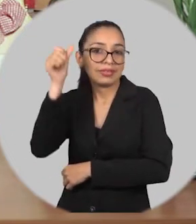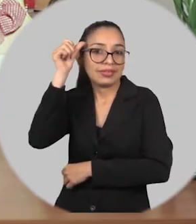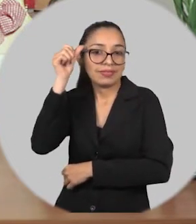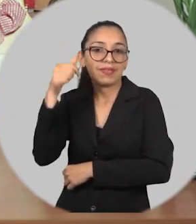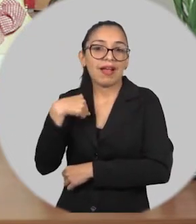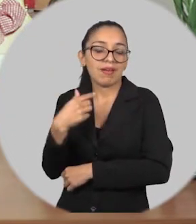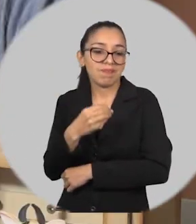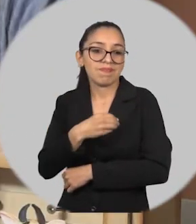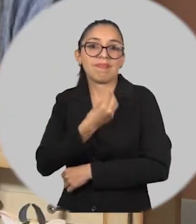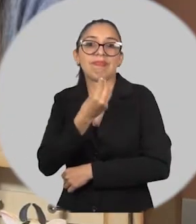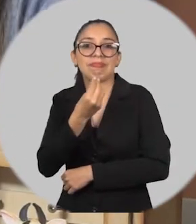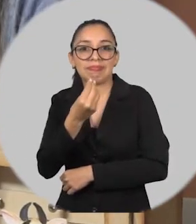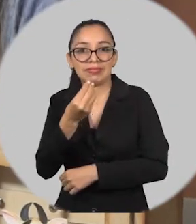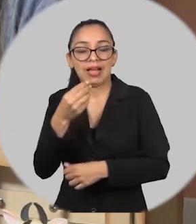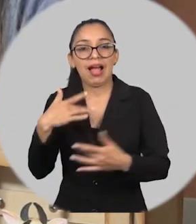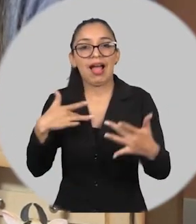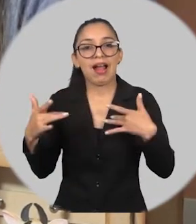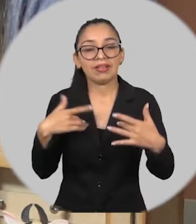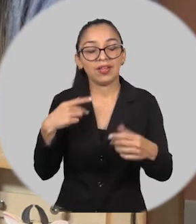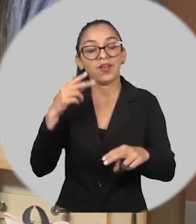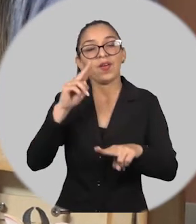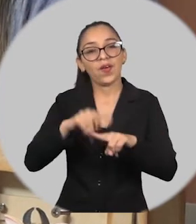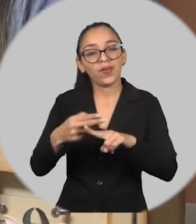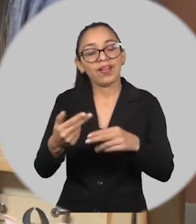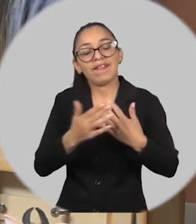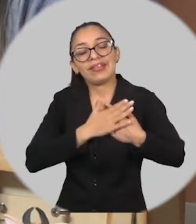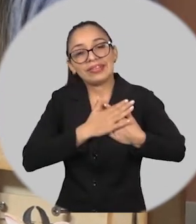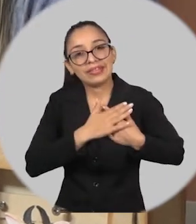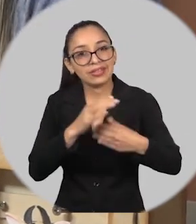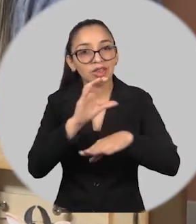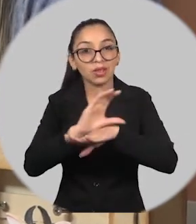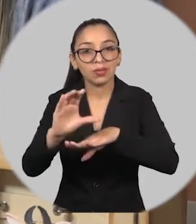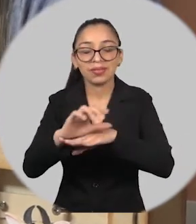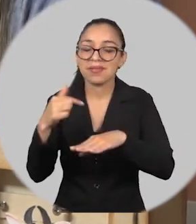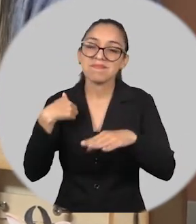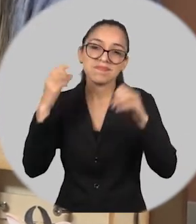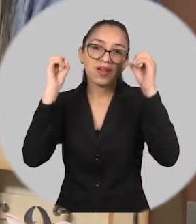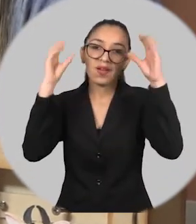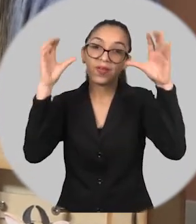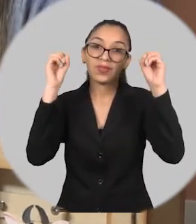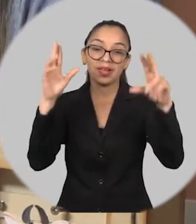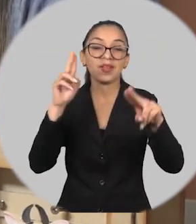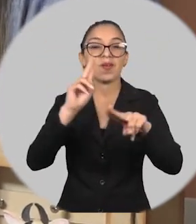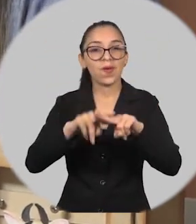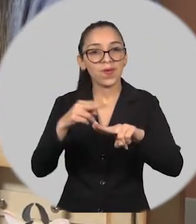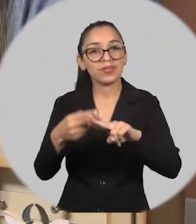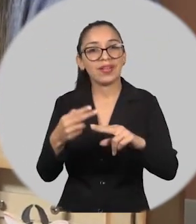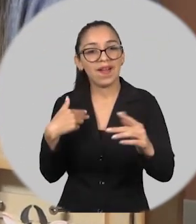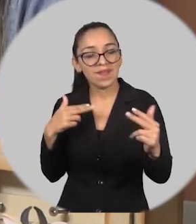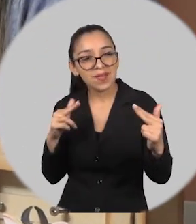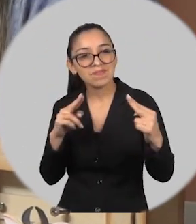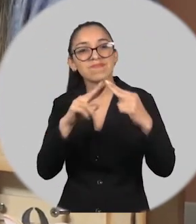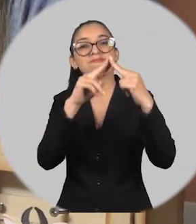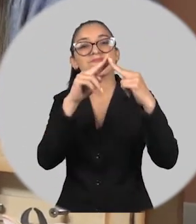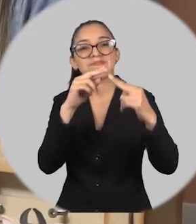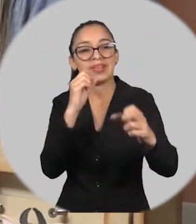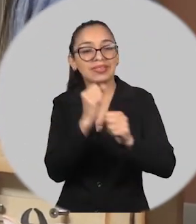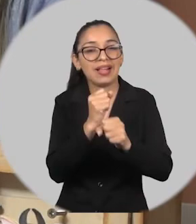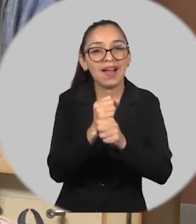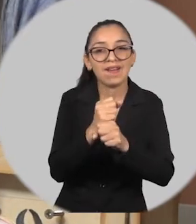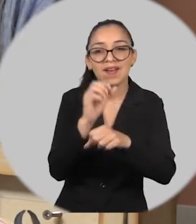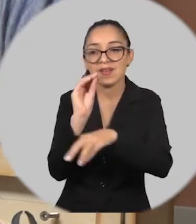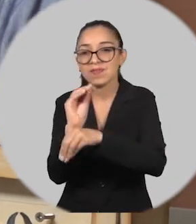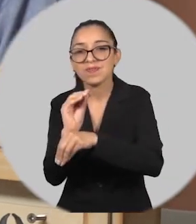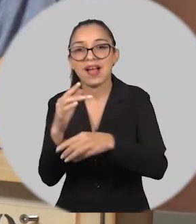pandemia porque volví a mi viejo amor. Así que contenta de reencontrarme, y ni se imaginan lo